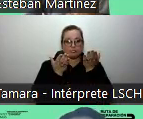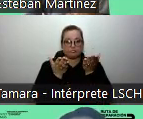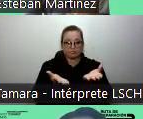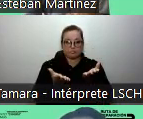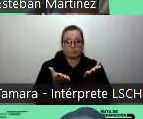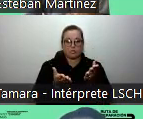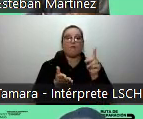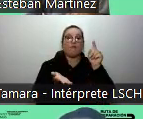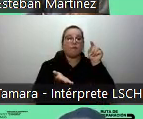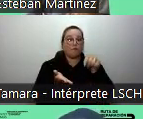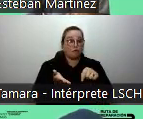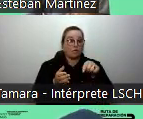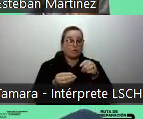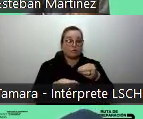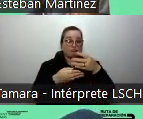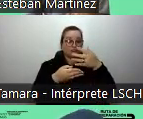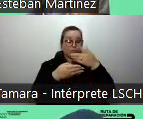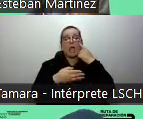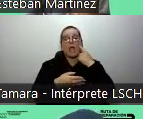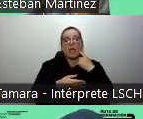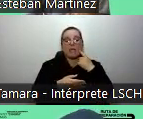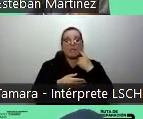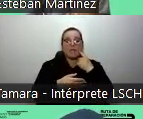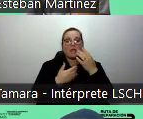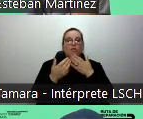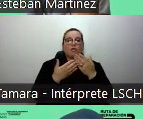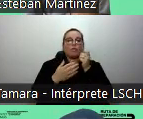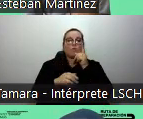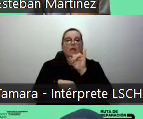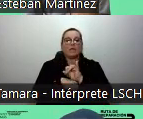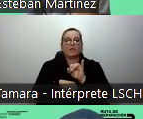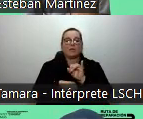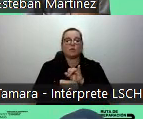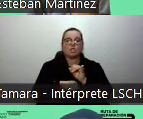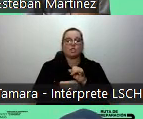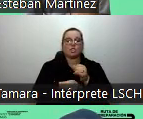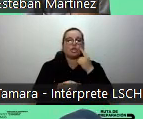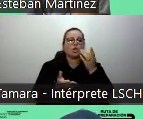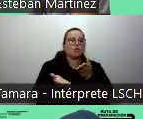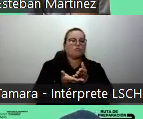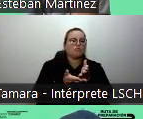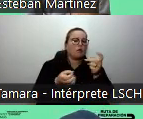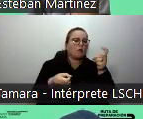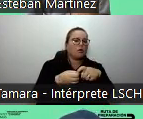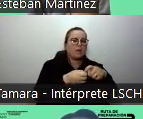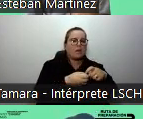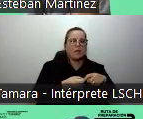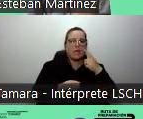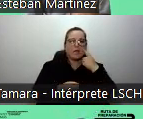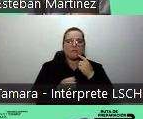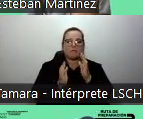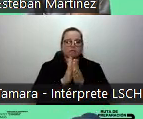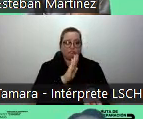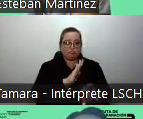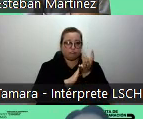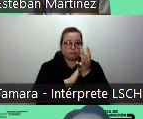votación para saber desde qué institución nos visitan Denme un segundito y voy a